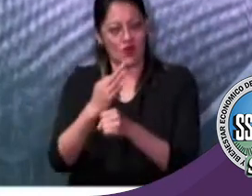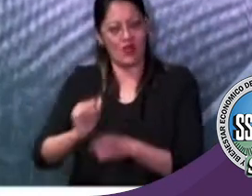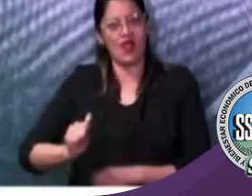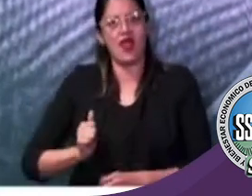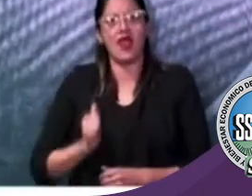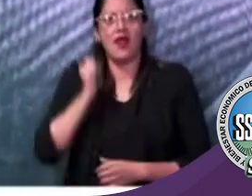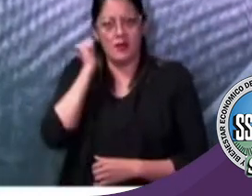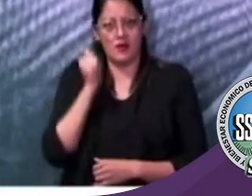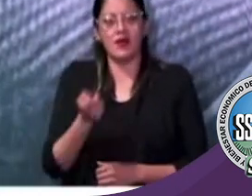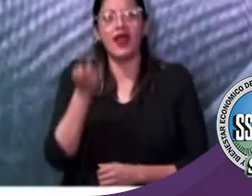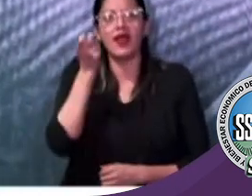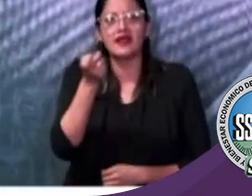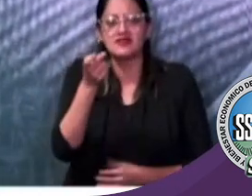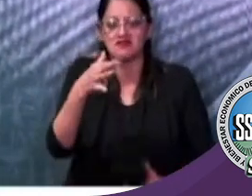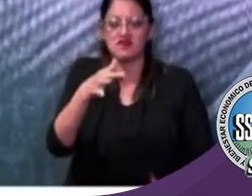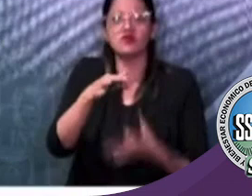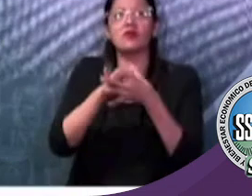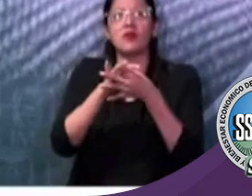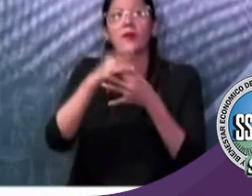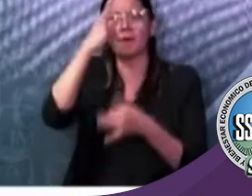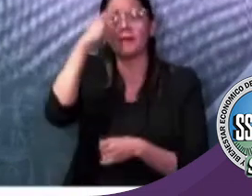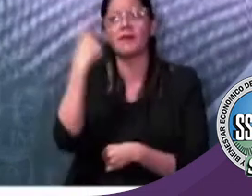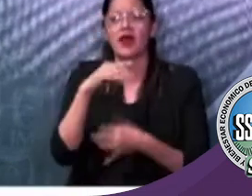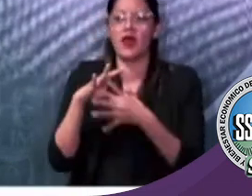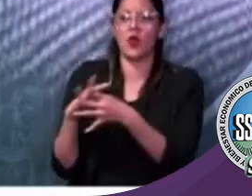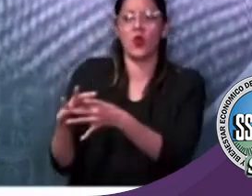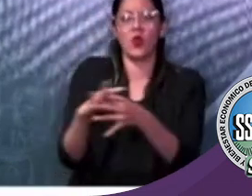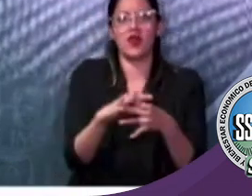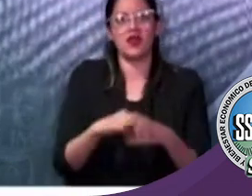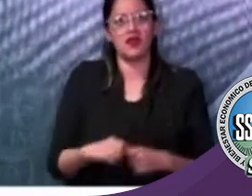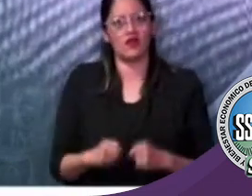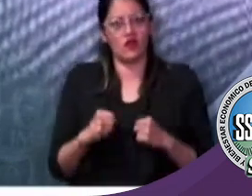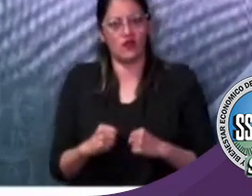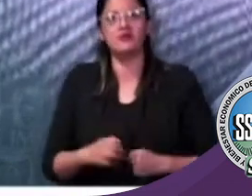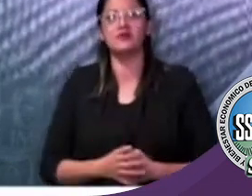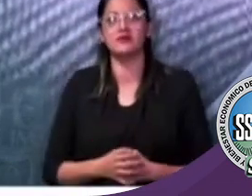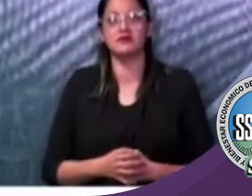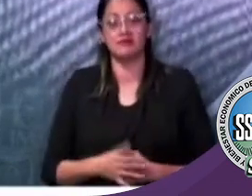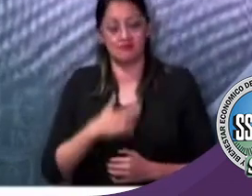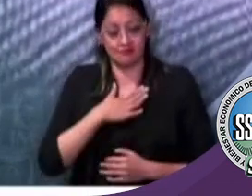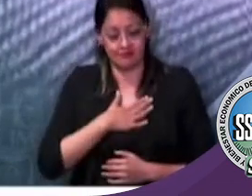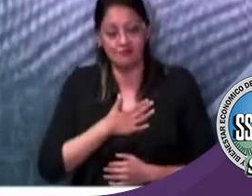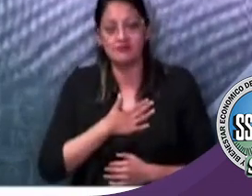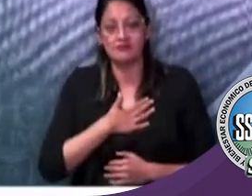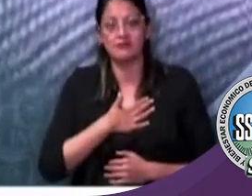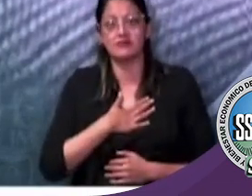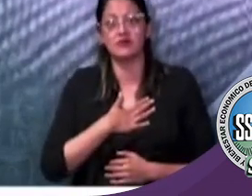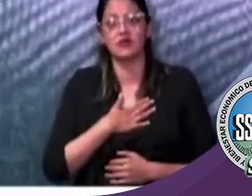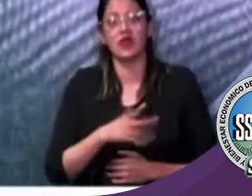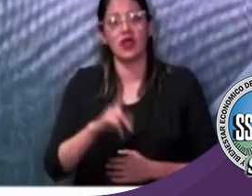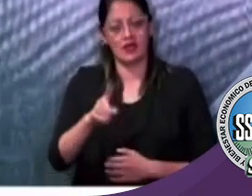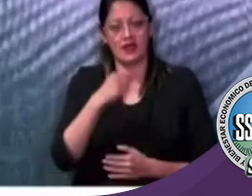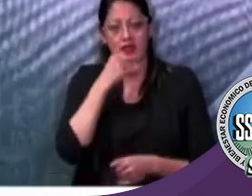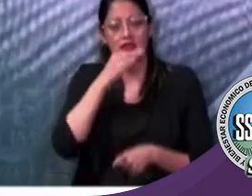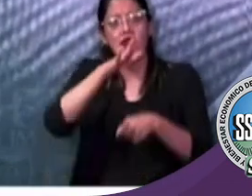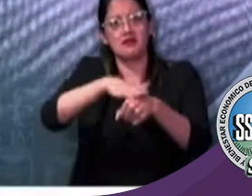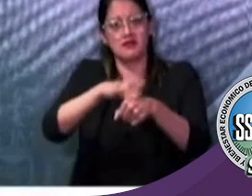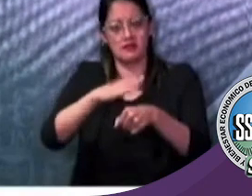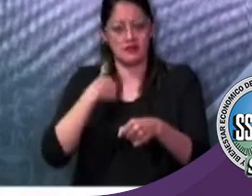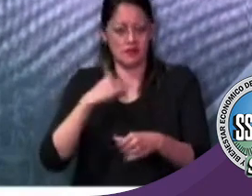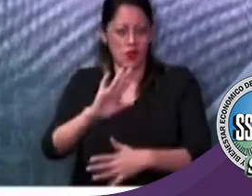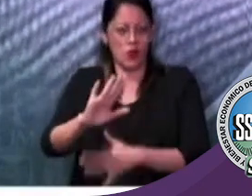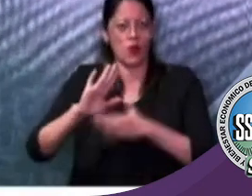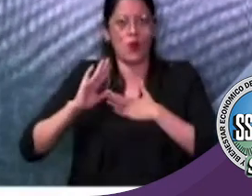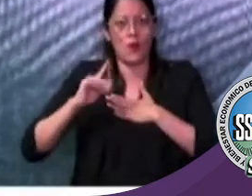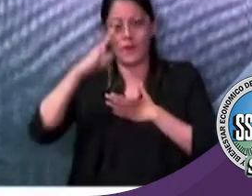Aprovechemos esa coyuntura para unirnos. De mi parte, refrendo mi